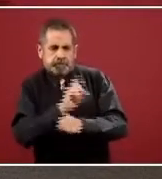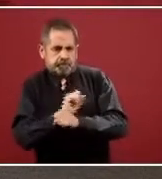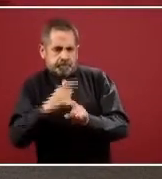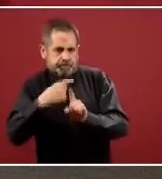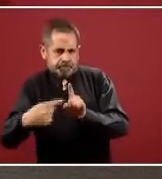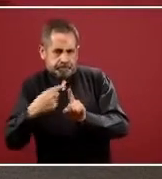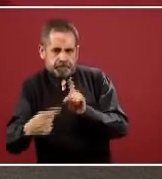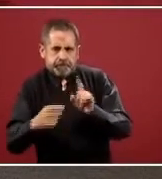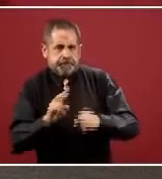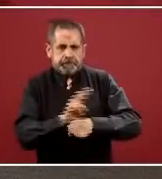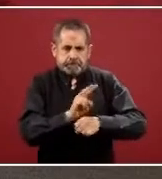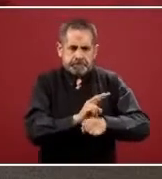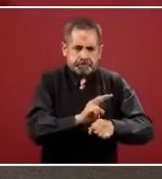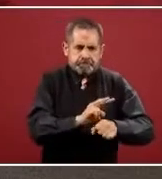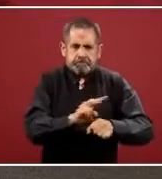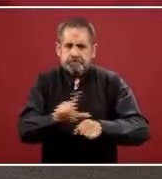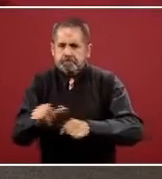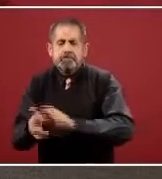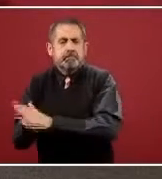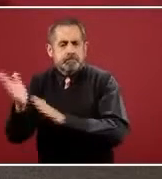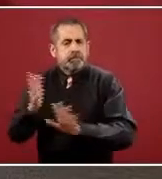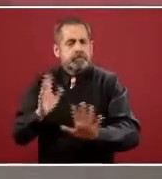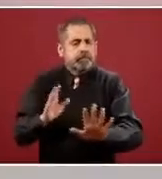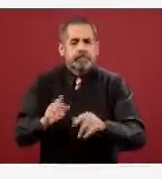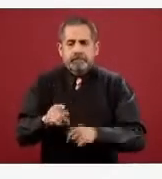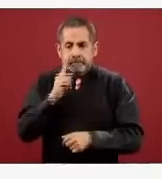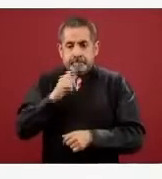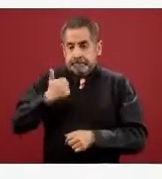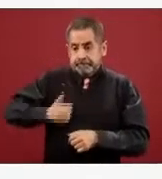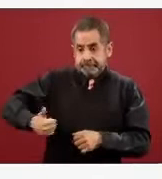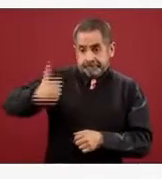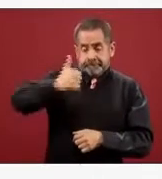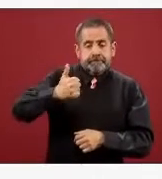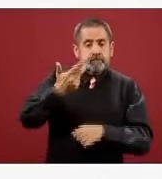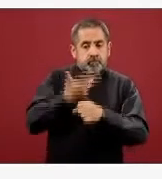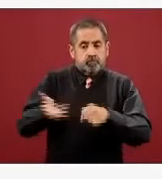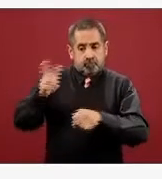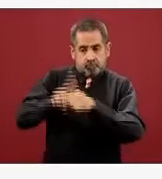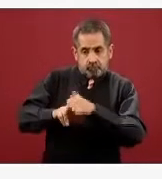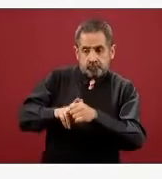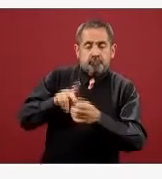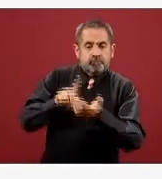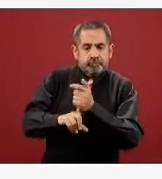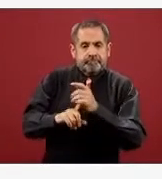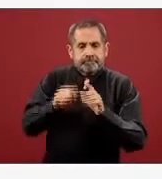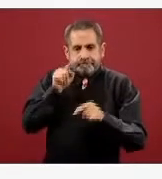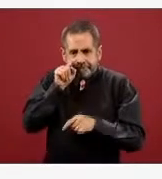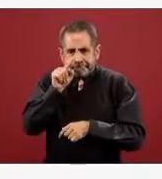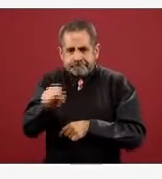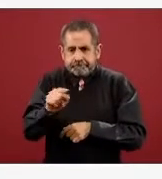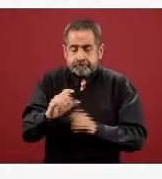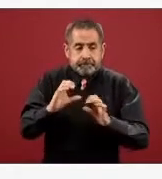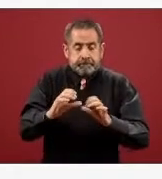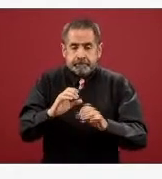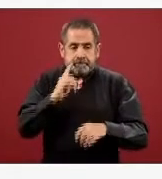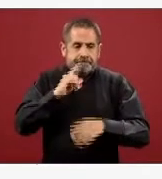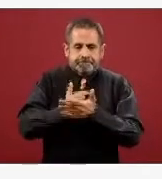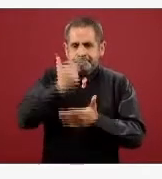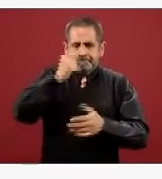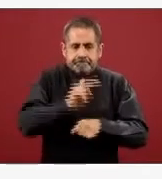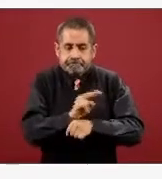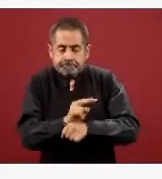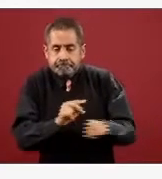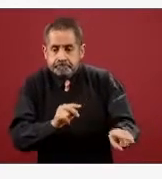ya lo hemos platicado, estamos pidiendo en cada uno de los hospitales de tercer nivel que tengan unidades de cuidados intensivos, que